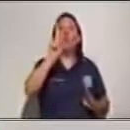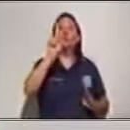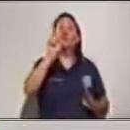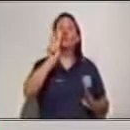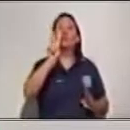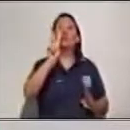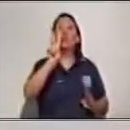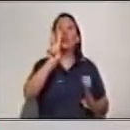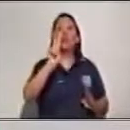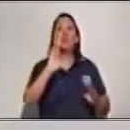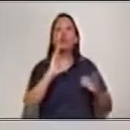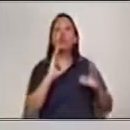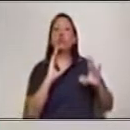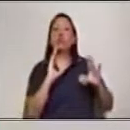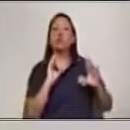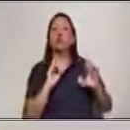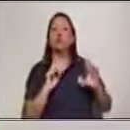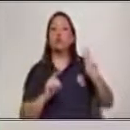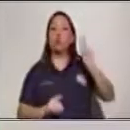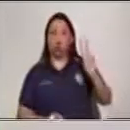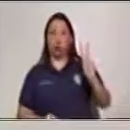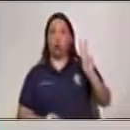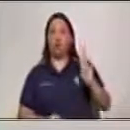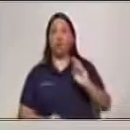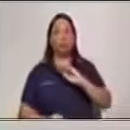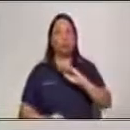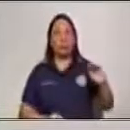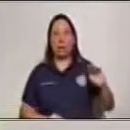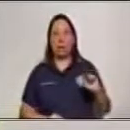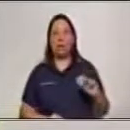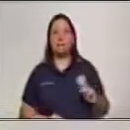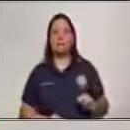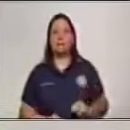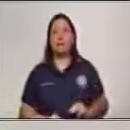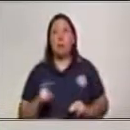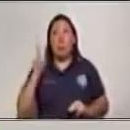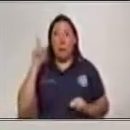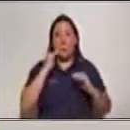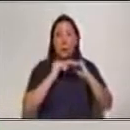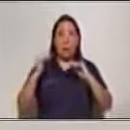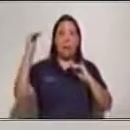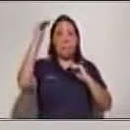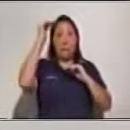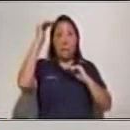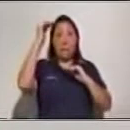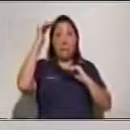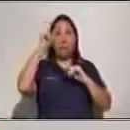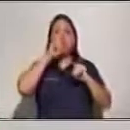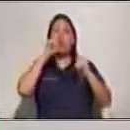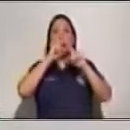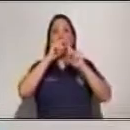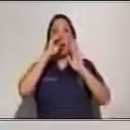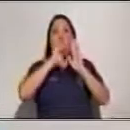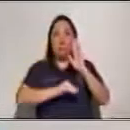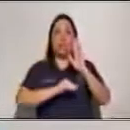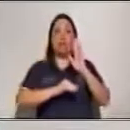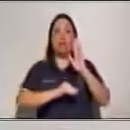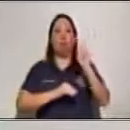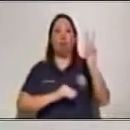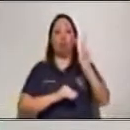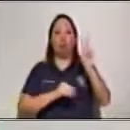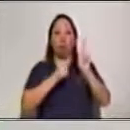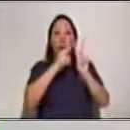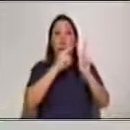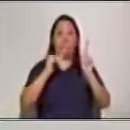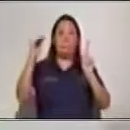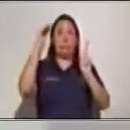común, que es 2, y por lo tanto es también el máximo común divisor. ¿Cómo